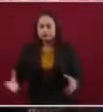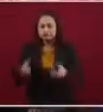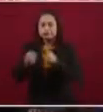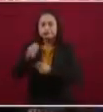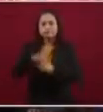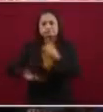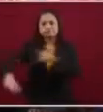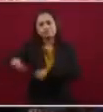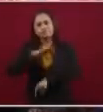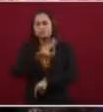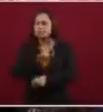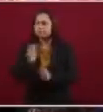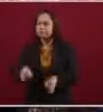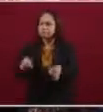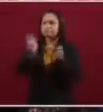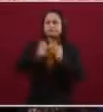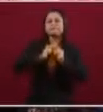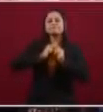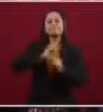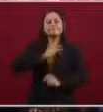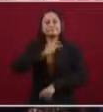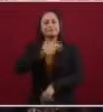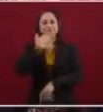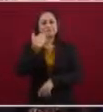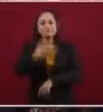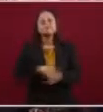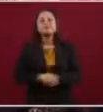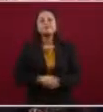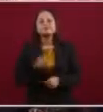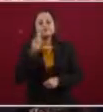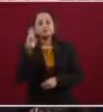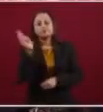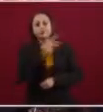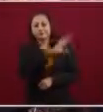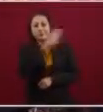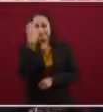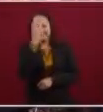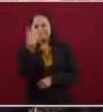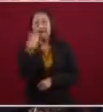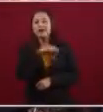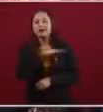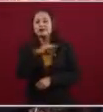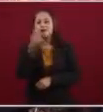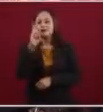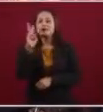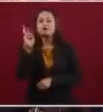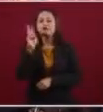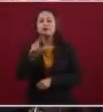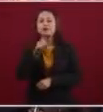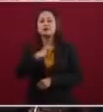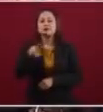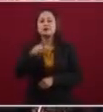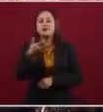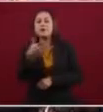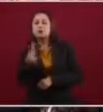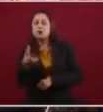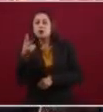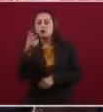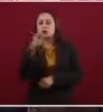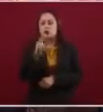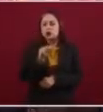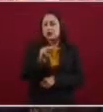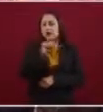pasamos también las imágenes podemos ver que hubo blanco convivencia alrededor de eran de entre 80 a 200 participantes